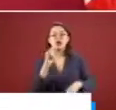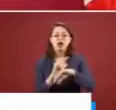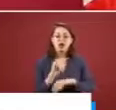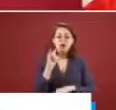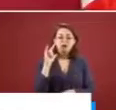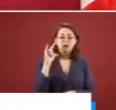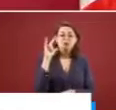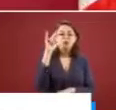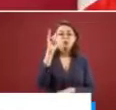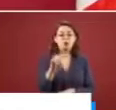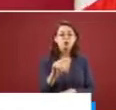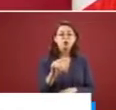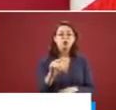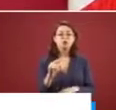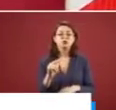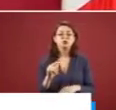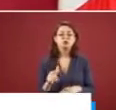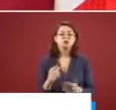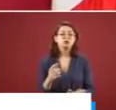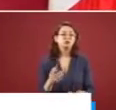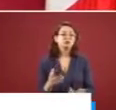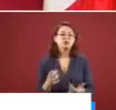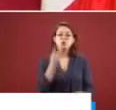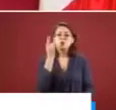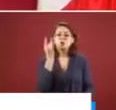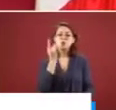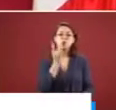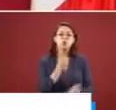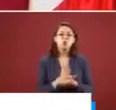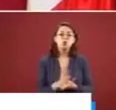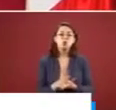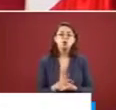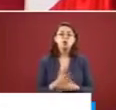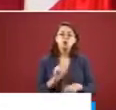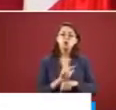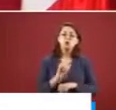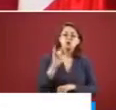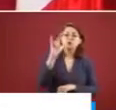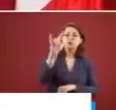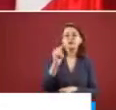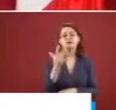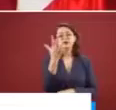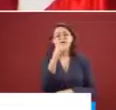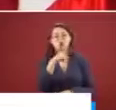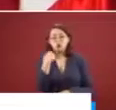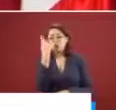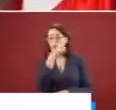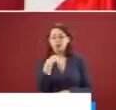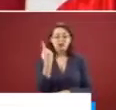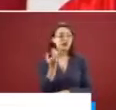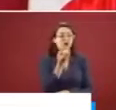en distancias largas de cinco horas social no es para usarlo en